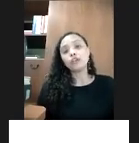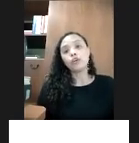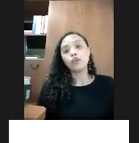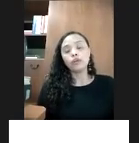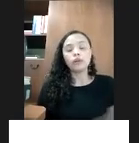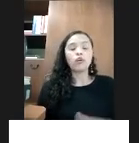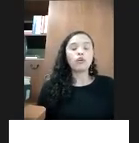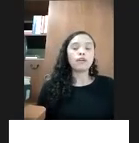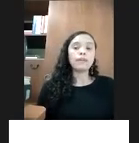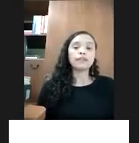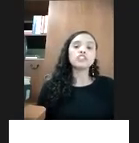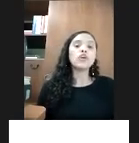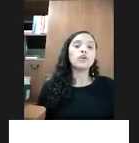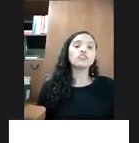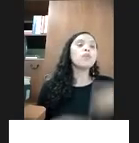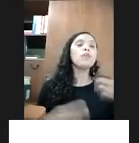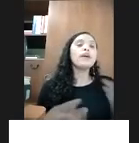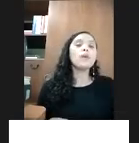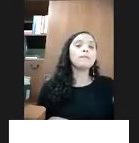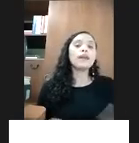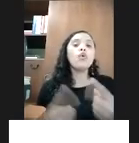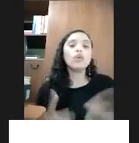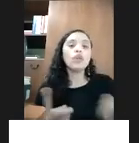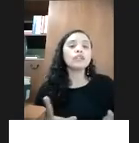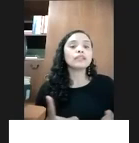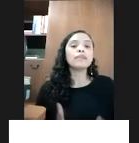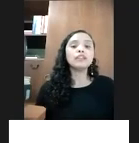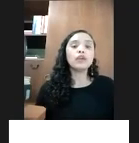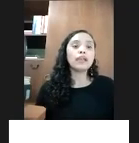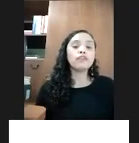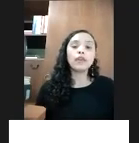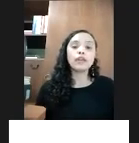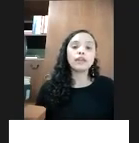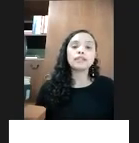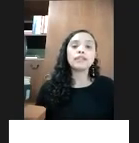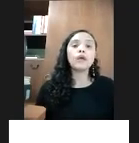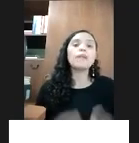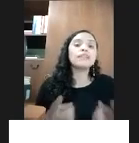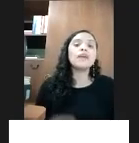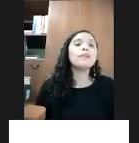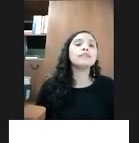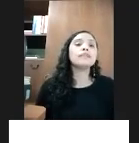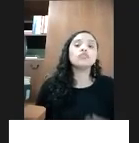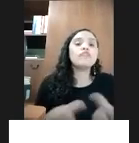mayor con hipertensión solo puede comprar uno de los tratamientos que le fueron recetados,